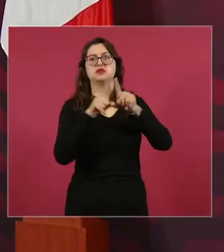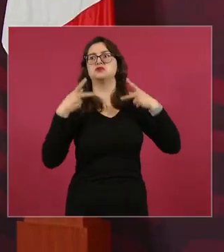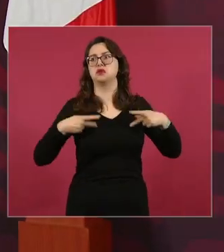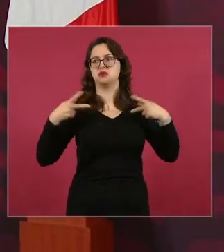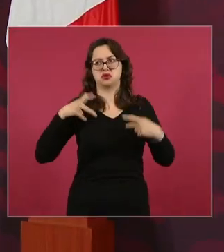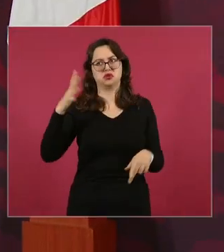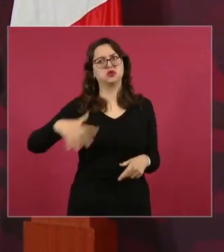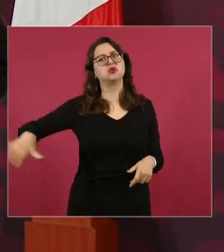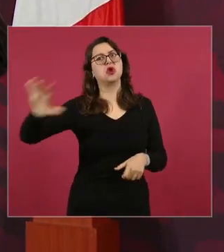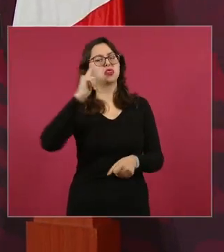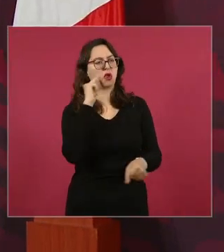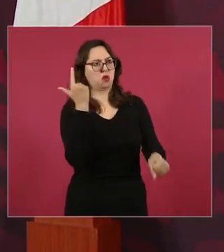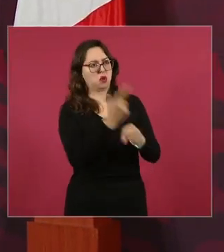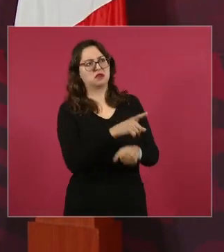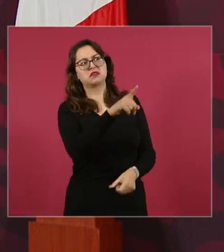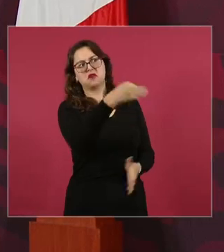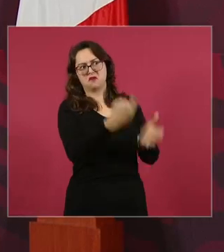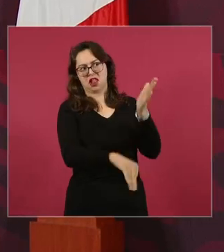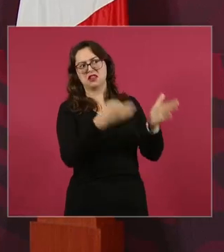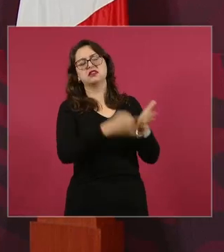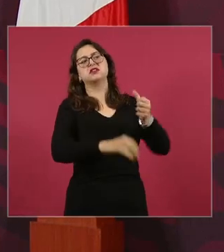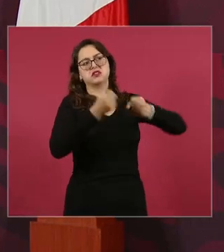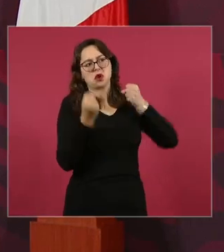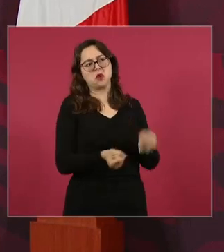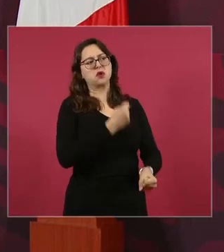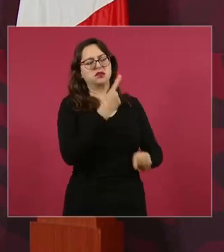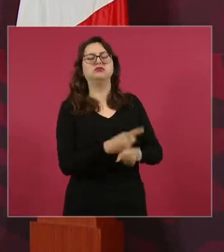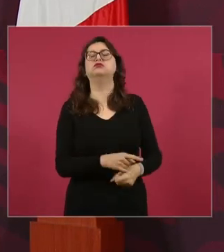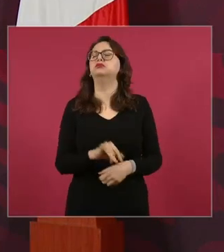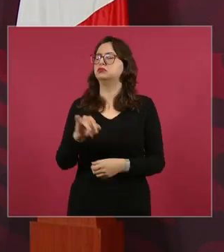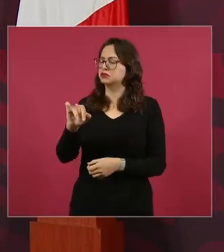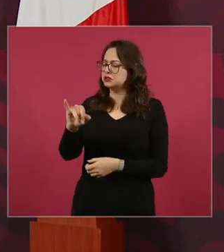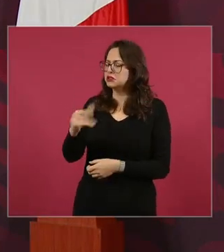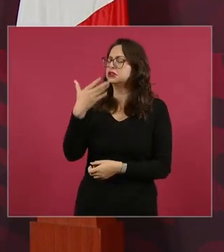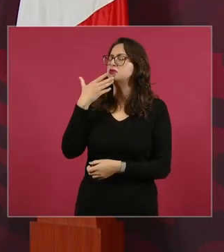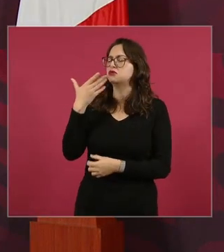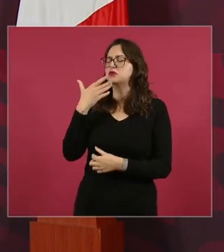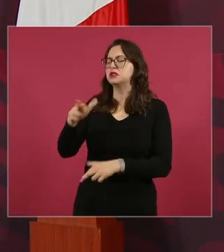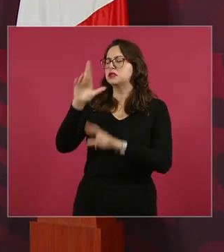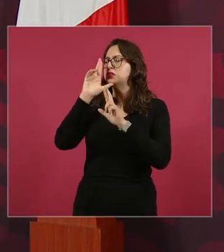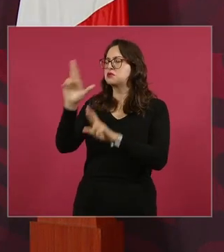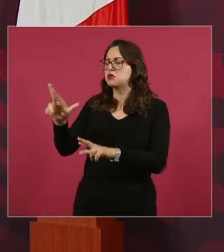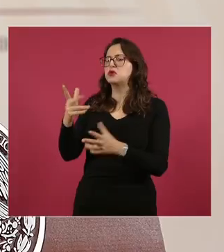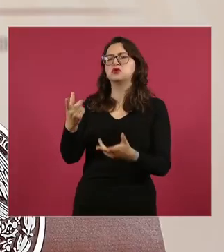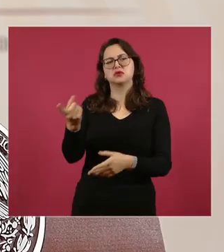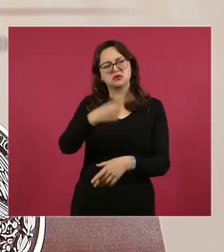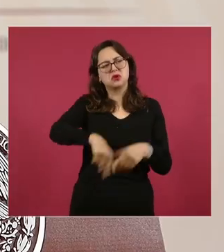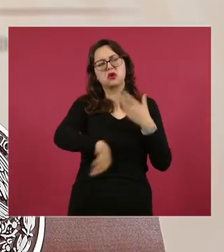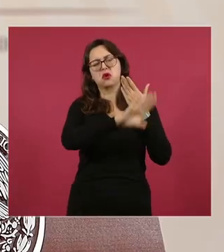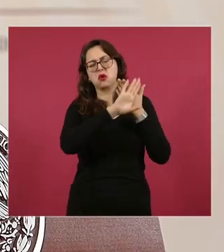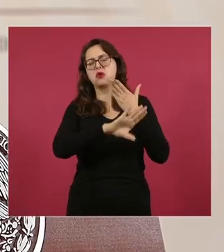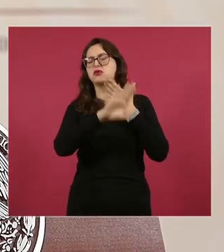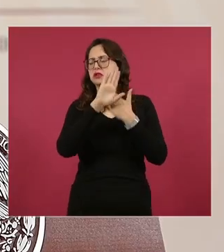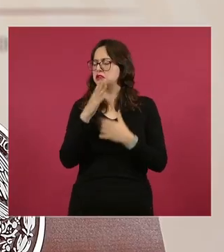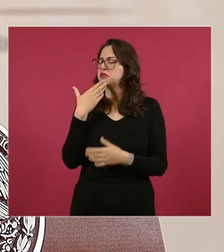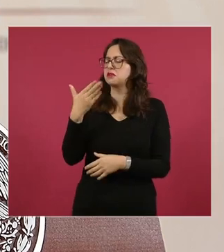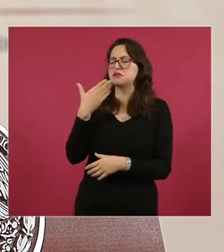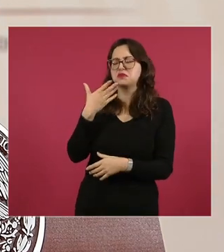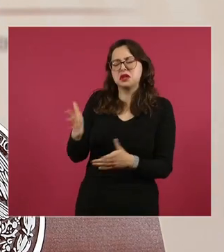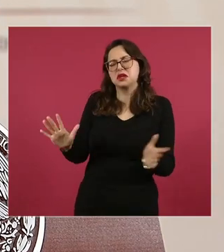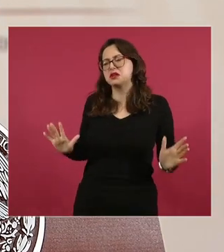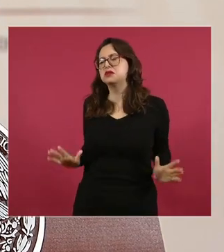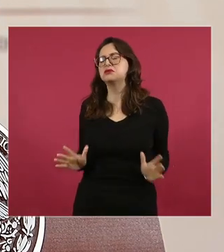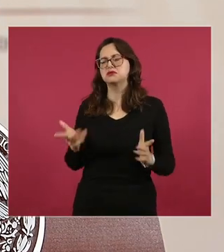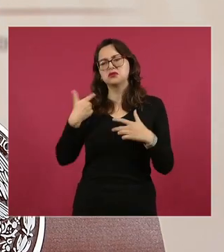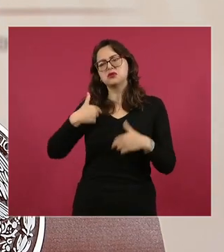respeto, presidente. Mucho tu punto de vista y el de mucha gente que está en contra de nosotros. No, no es que están millones, en contra, es que. Sí, que están en